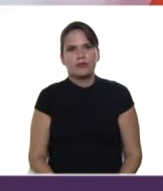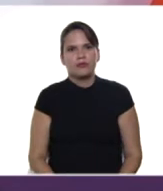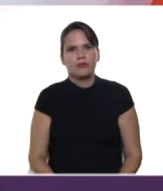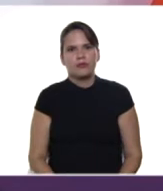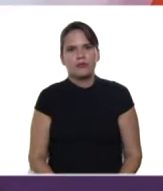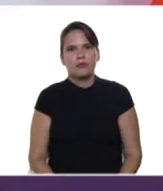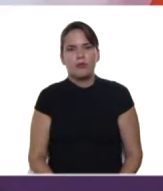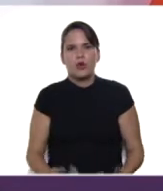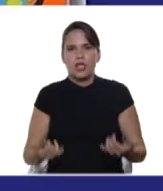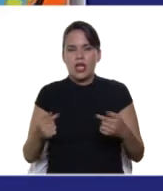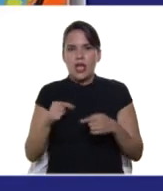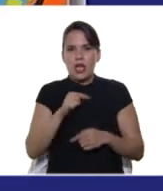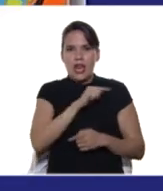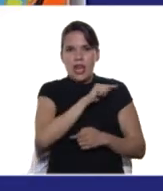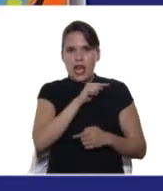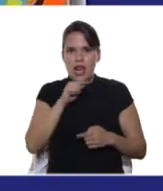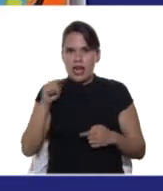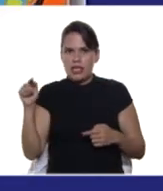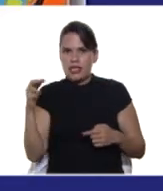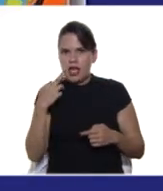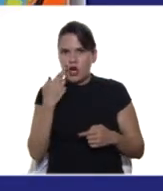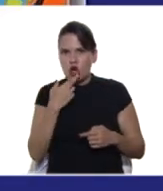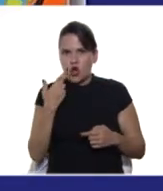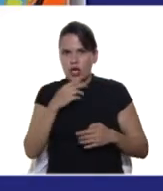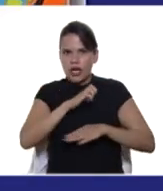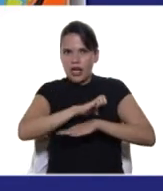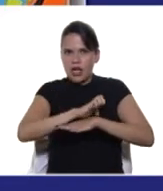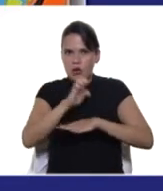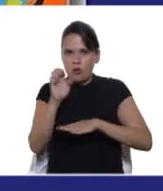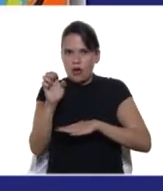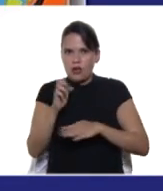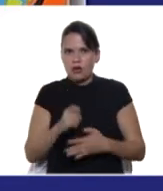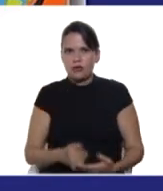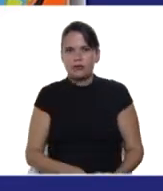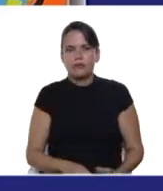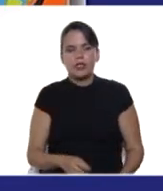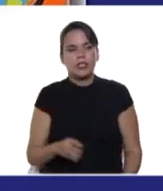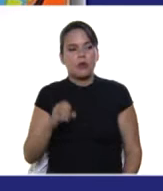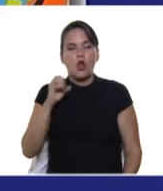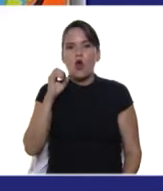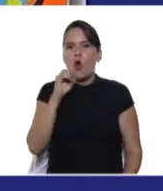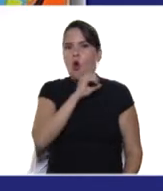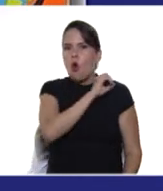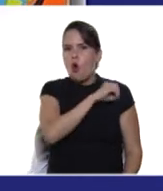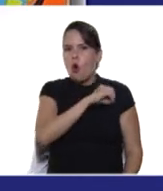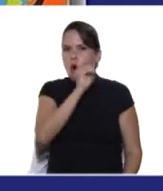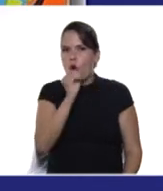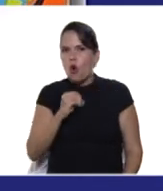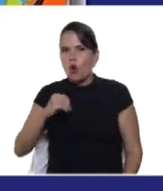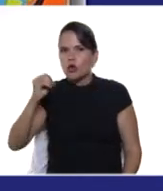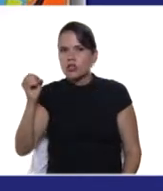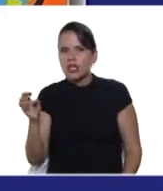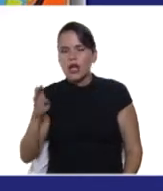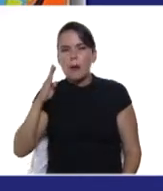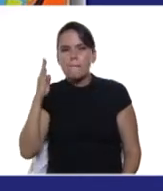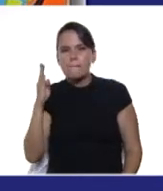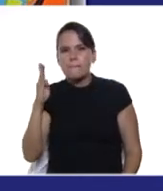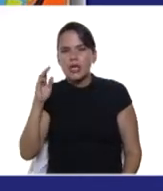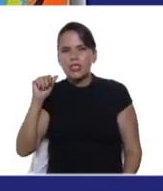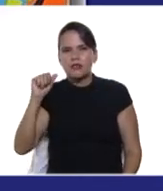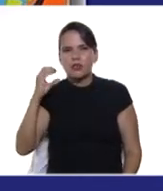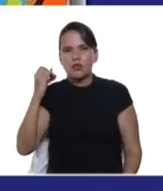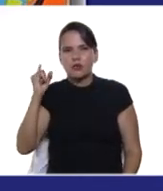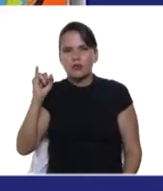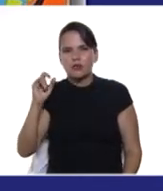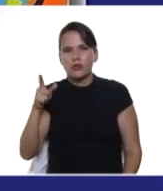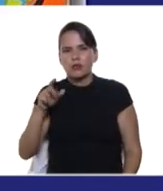porque la línea del Ecuador, que es esta línea roja que está aquí, pasa por el Océano Pacífico, por el Océano Atlántico